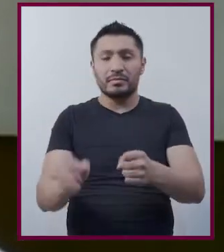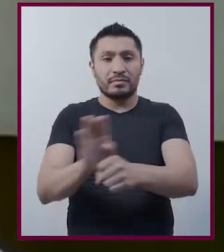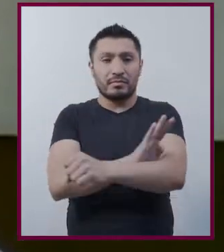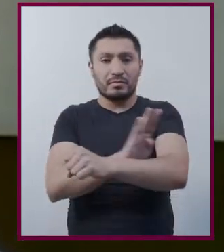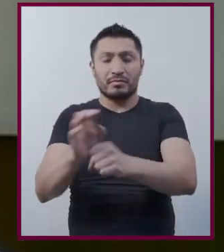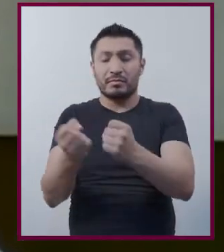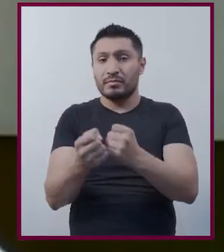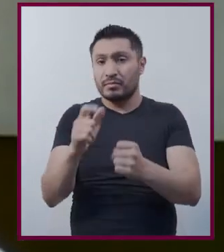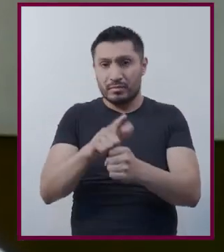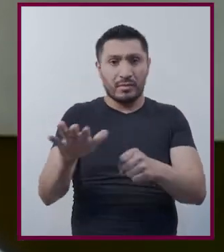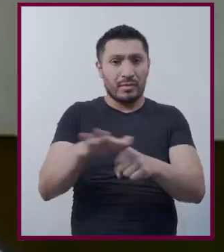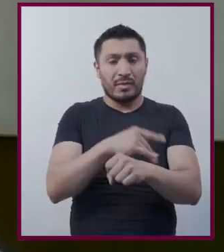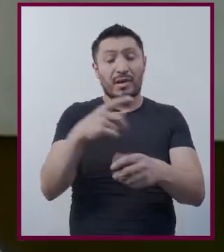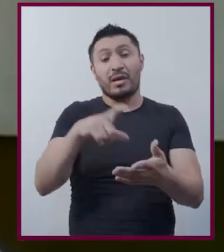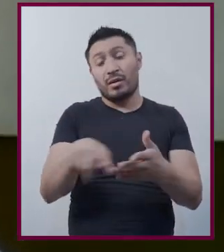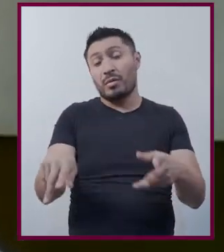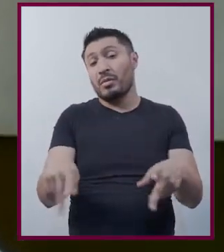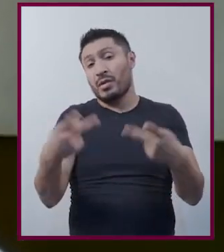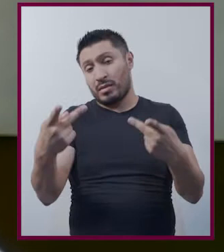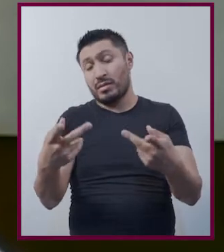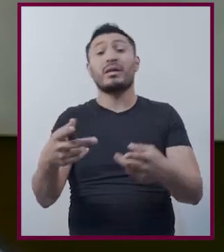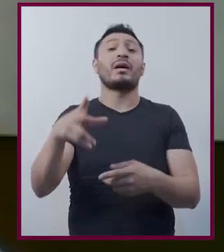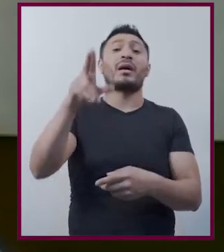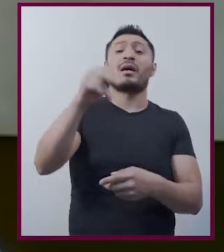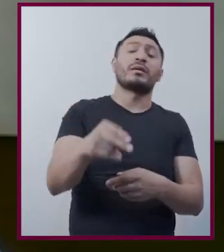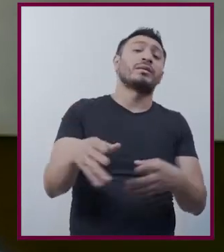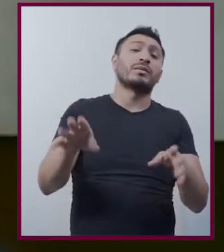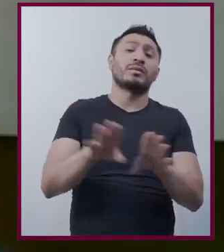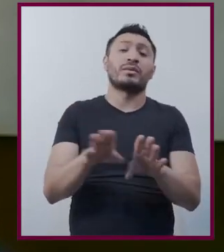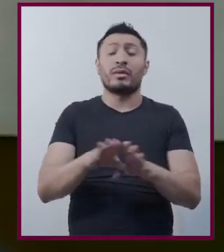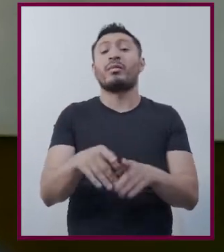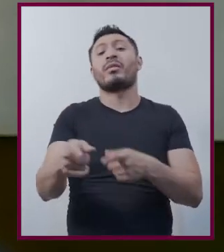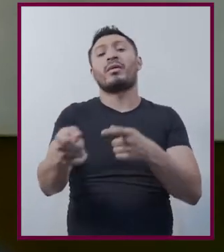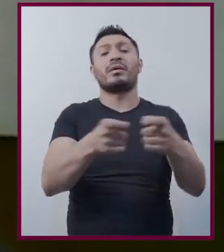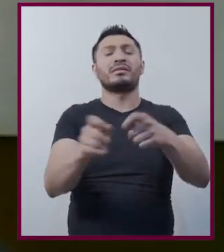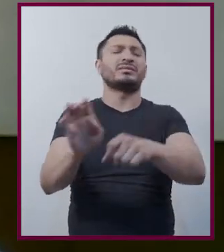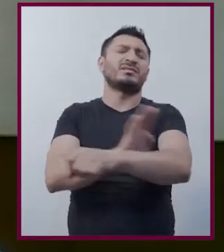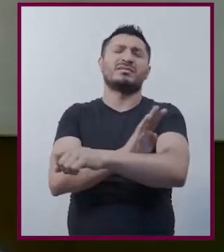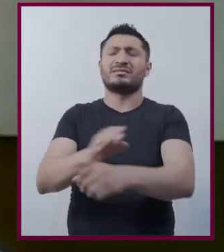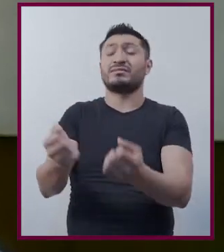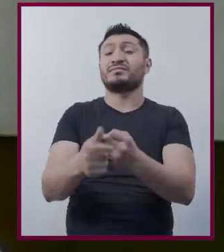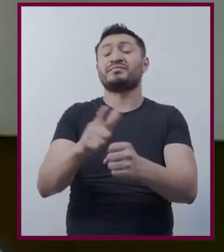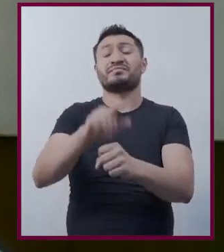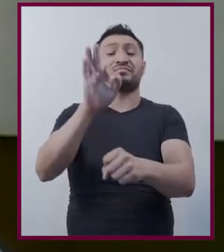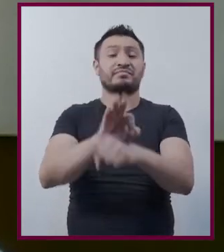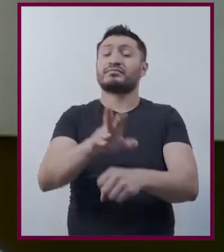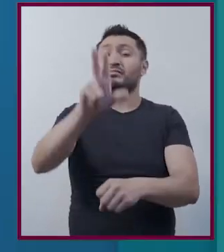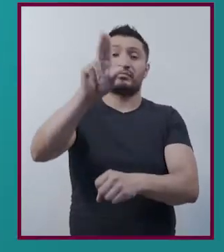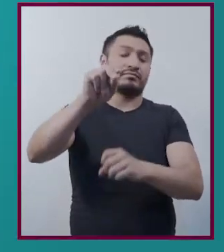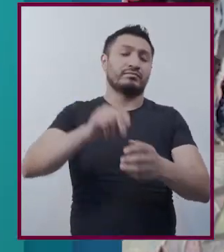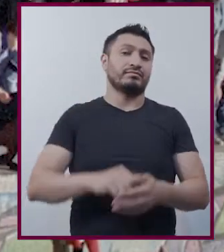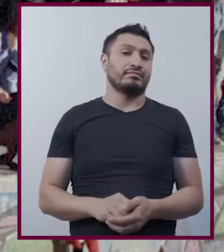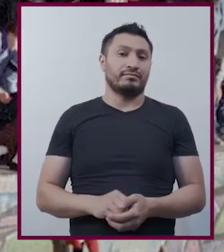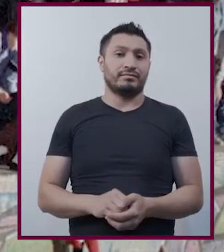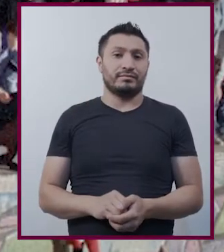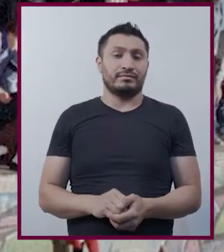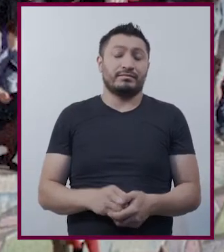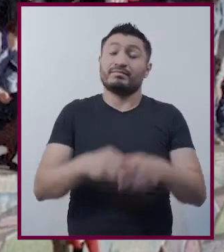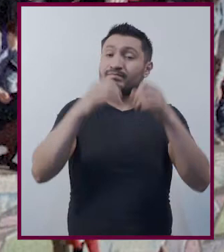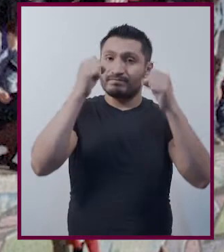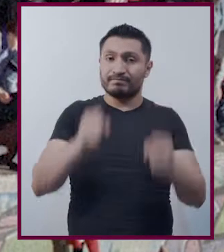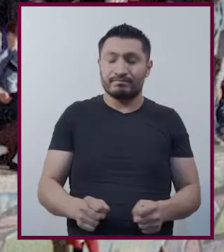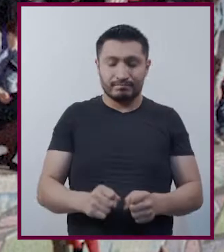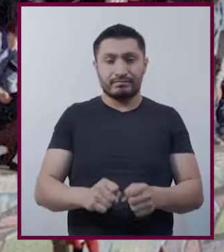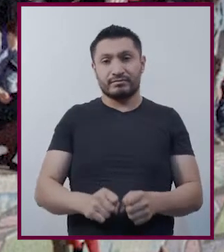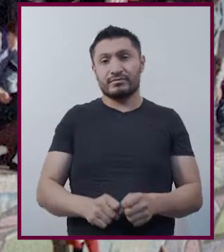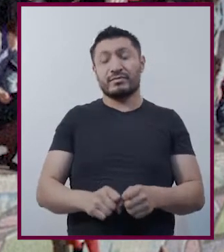social, dado que la oferta y la demanda no suelen ponderar el bienestar social a la hora de operar. No cabe duda